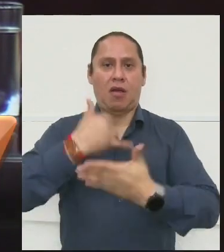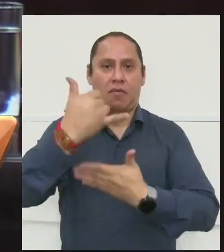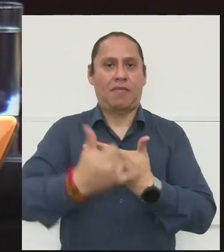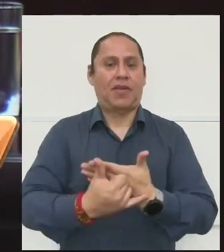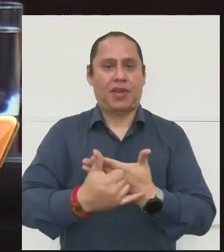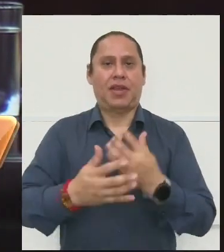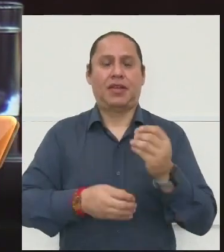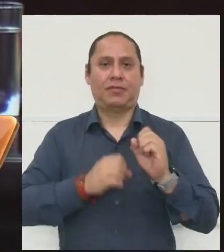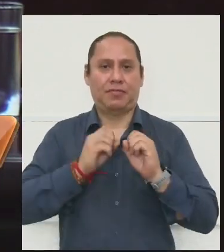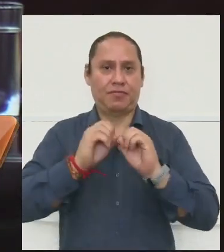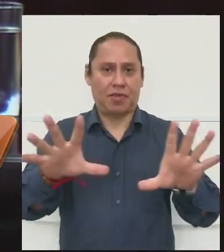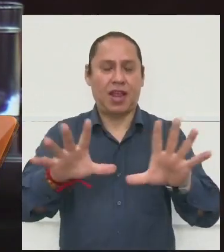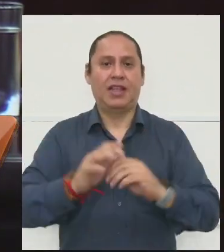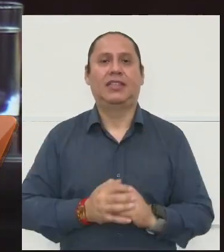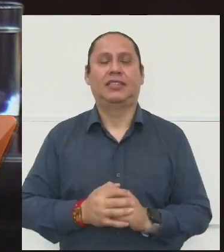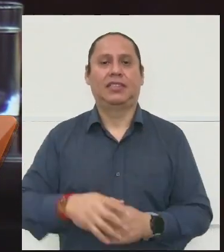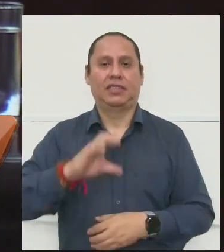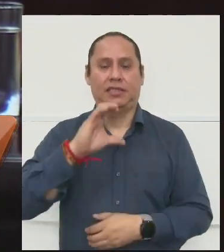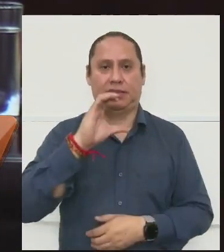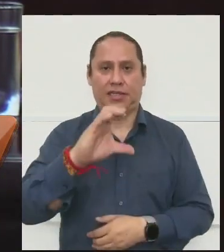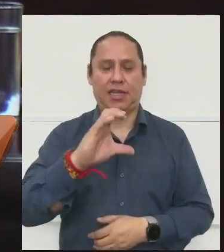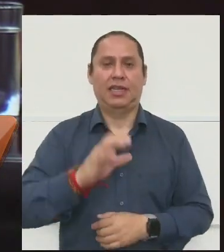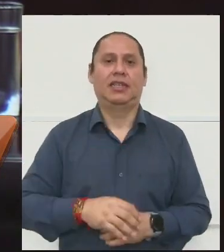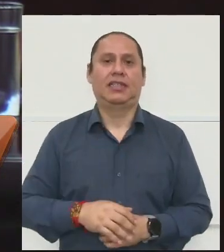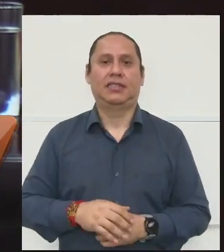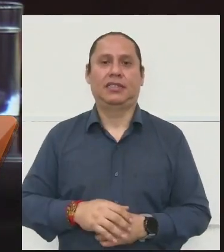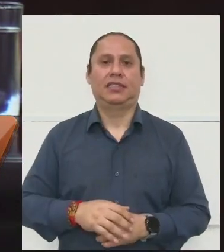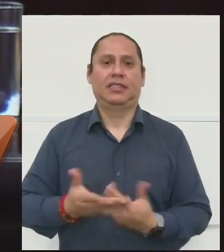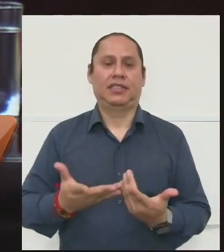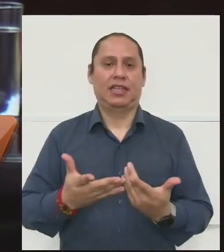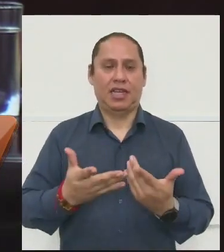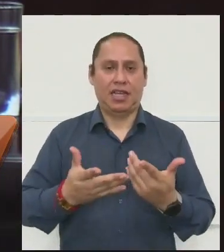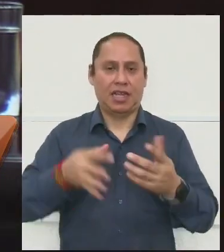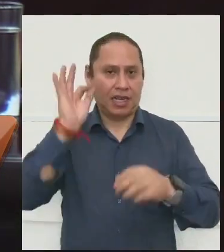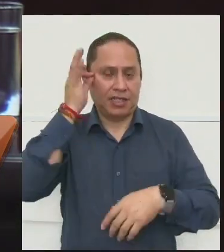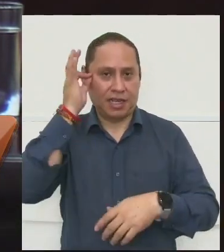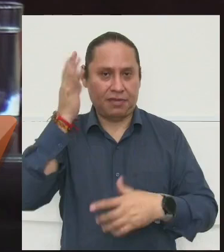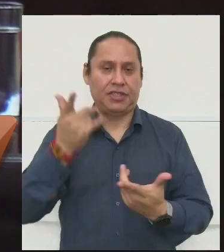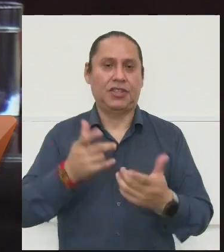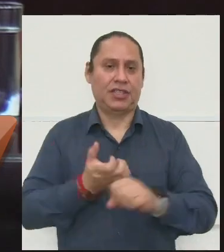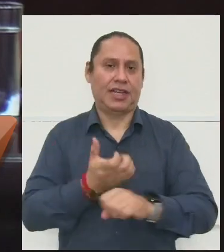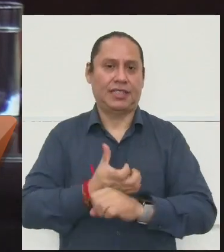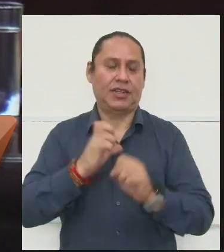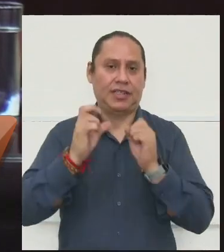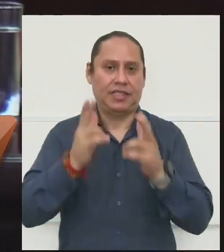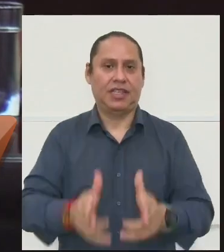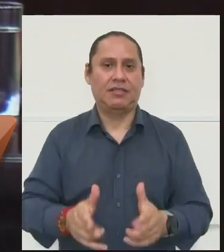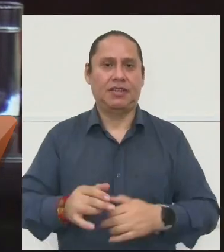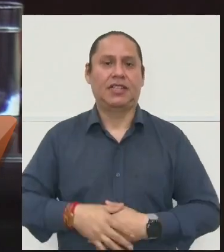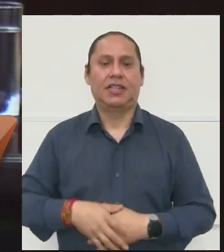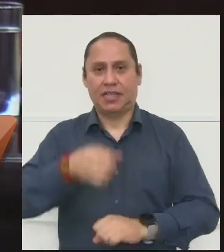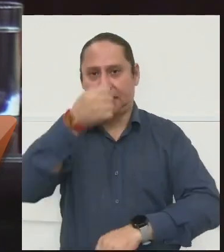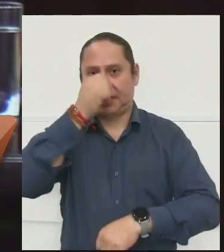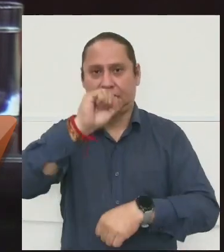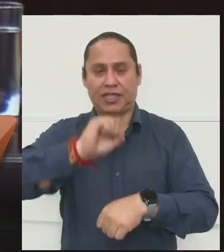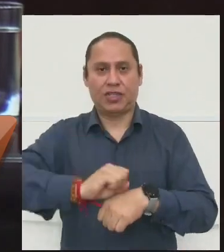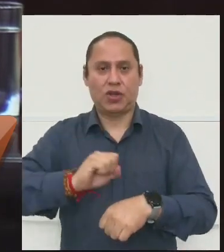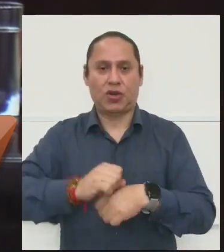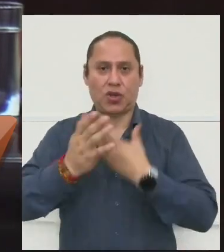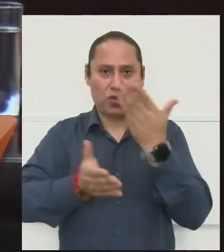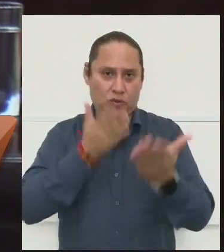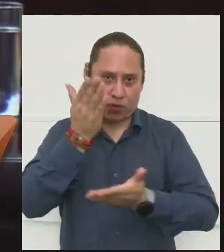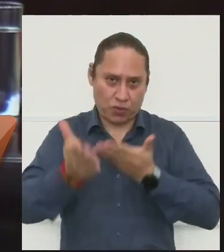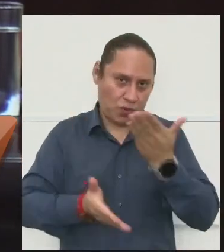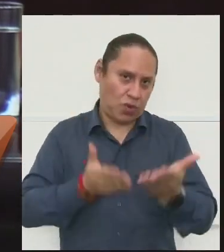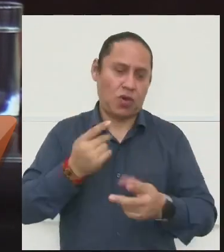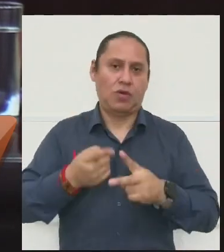adscrita la ponencia c del tribunal de servicio Civil del poder judicial del estado de Chiapas secretaria de estudio y